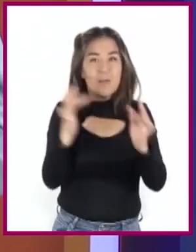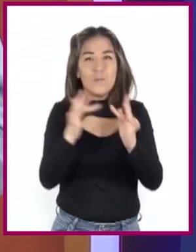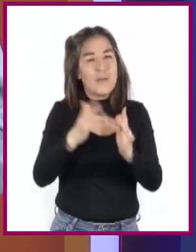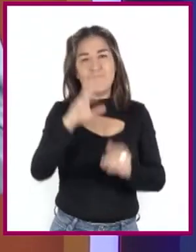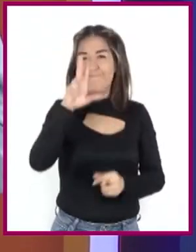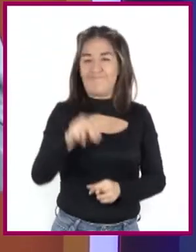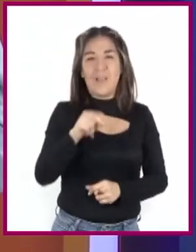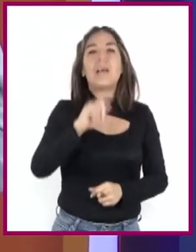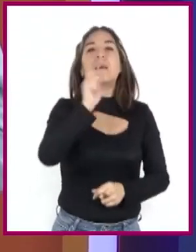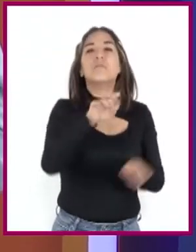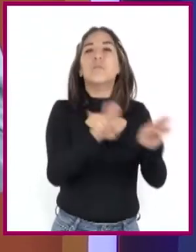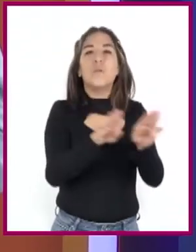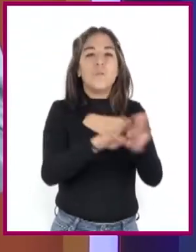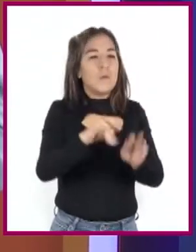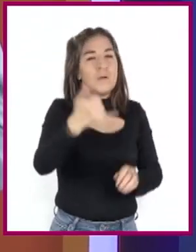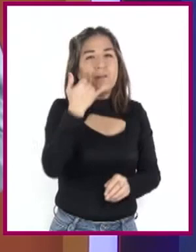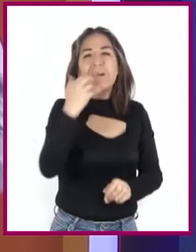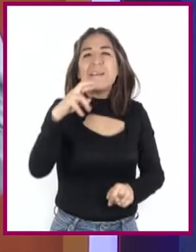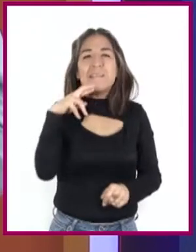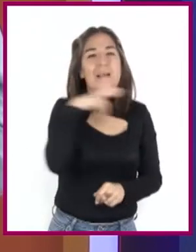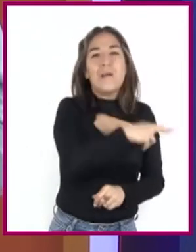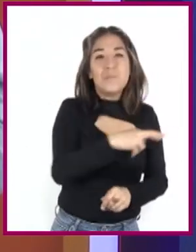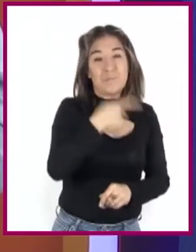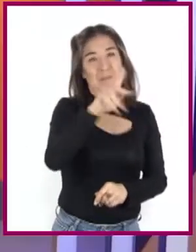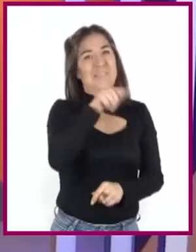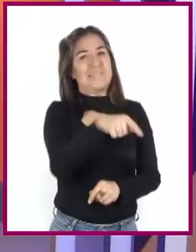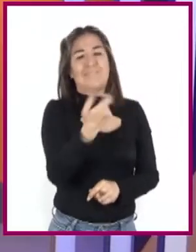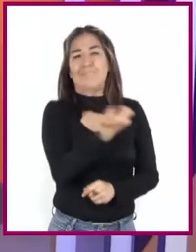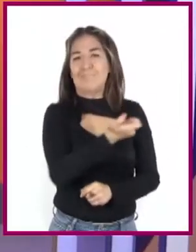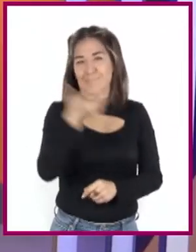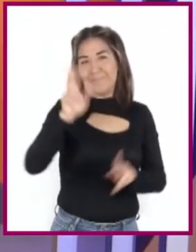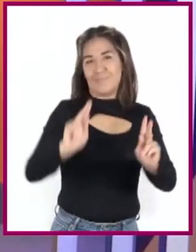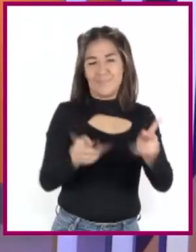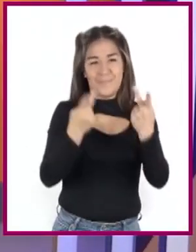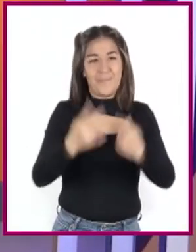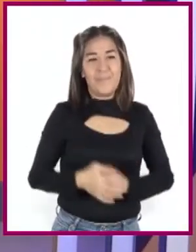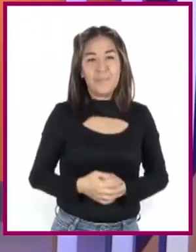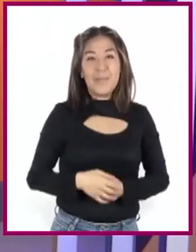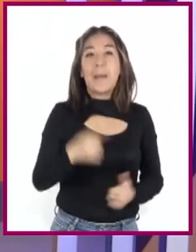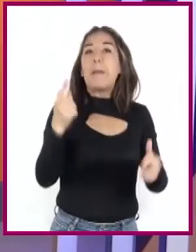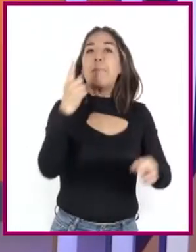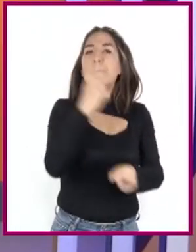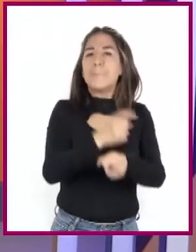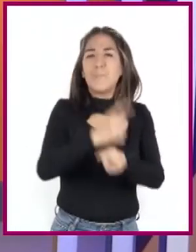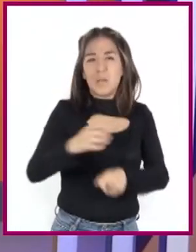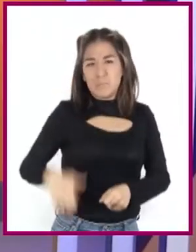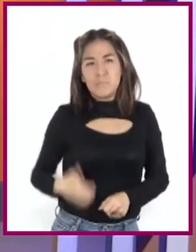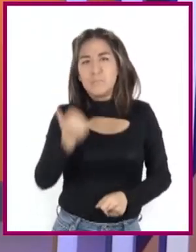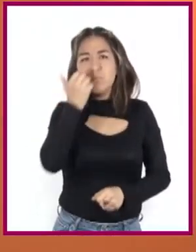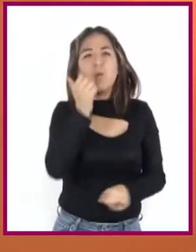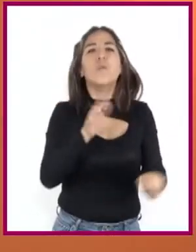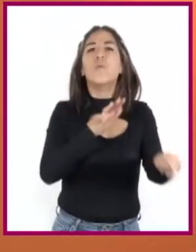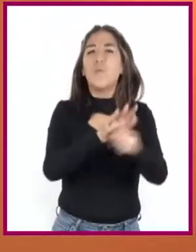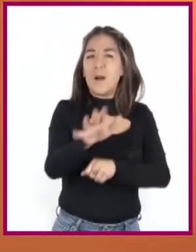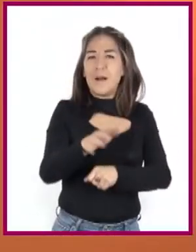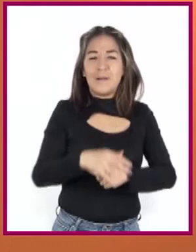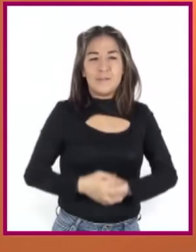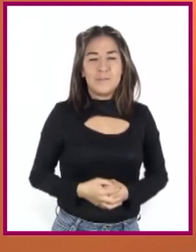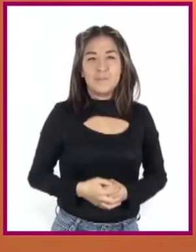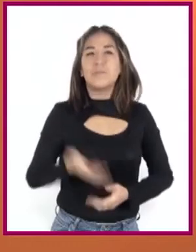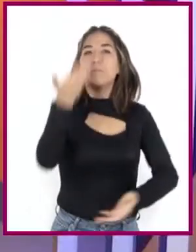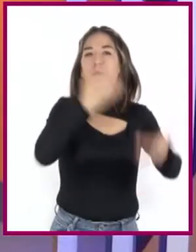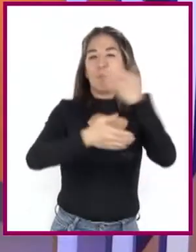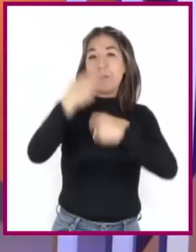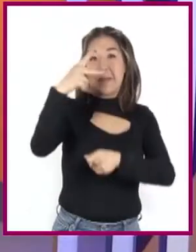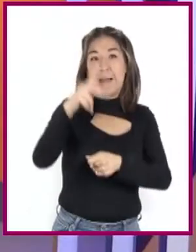soportaban algunas llamadas simultáneas y eran muy caros. El primer teléfono móvil de mano estuvo disponible comercialmente